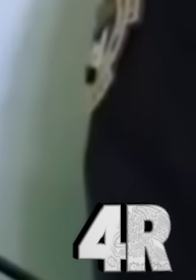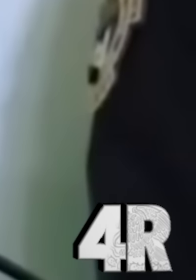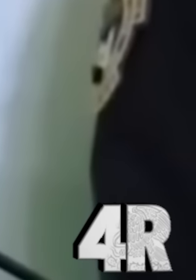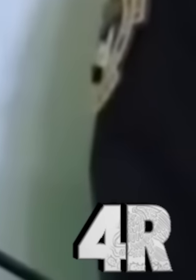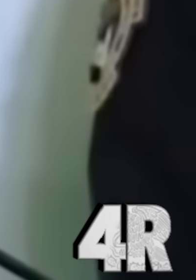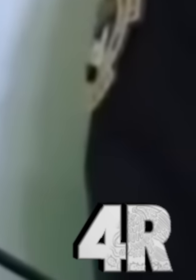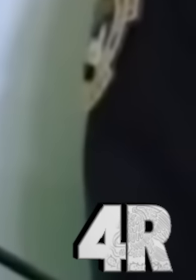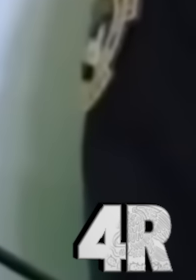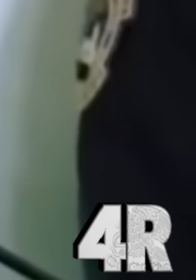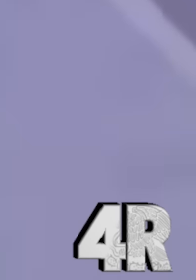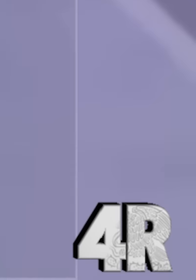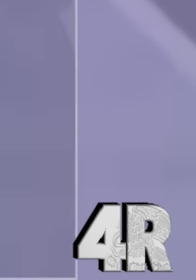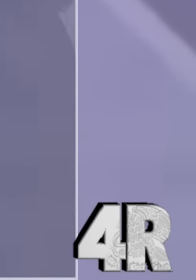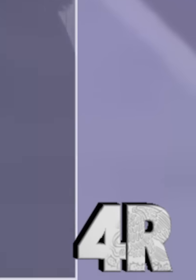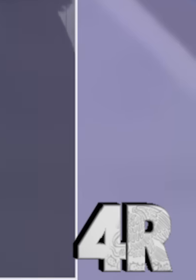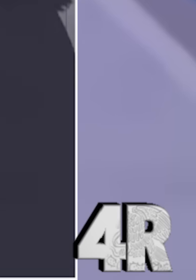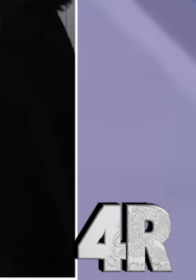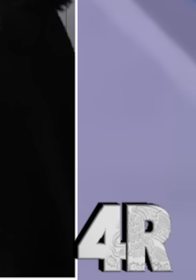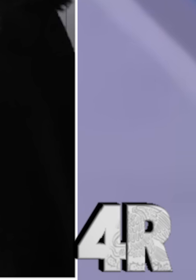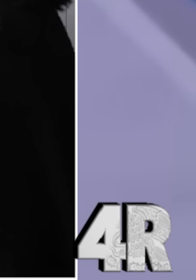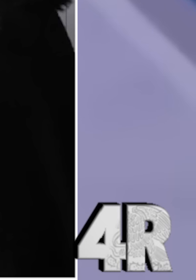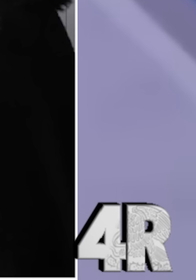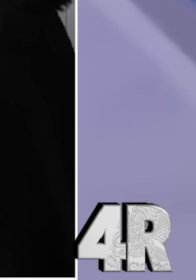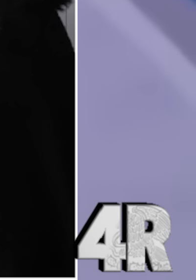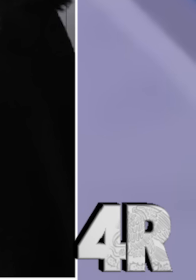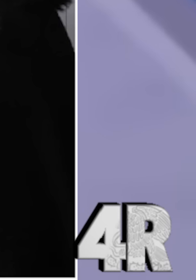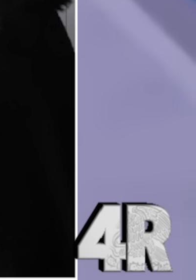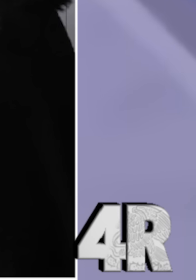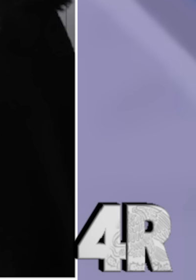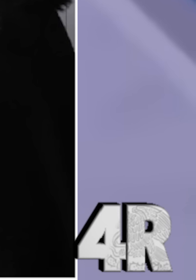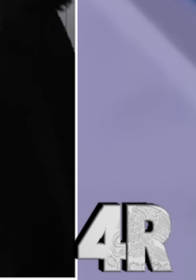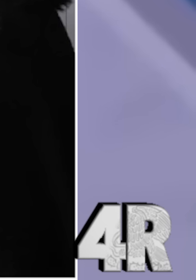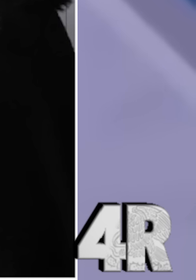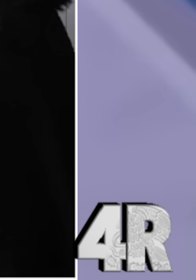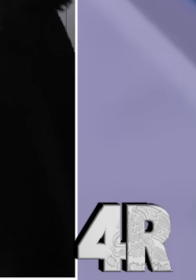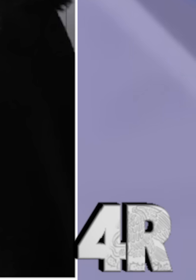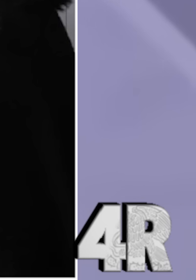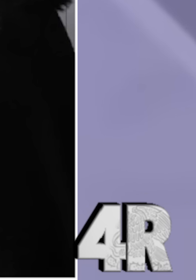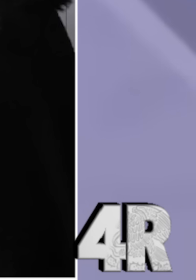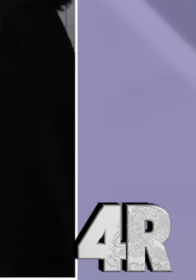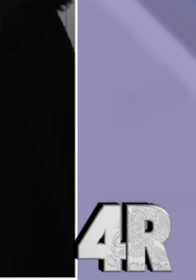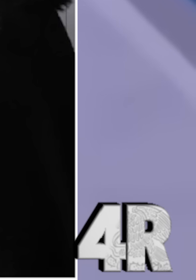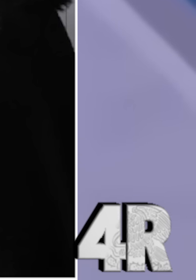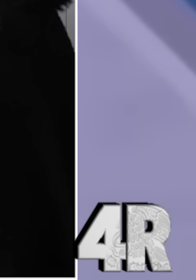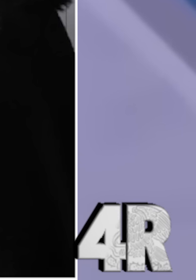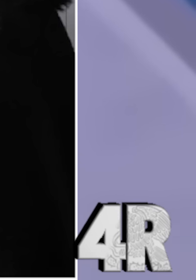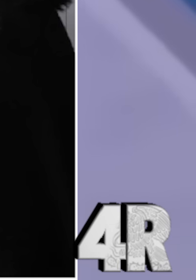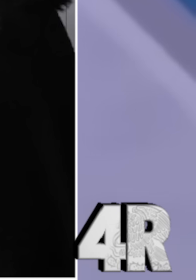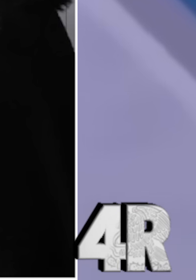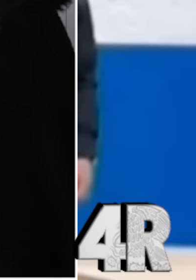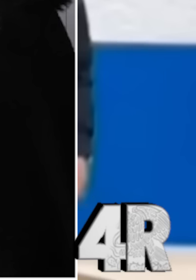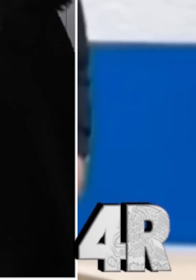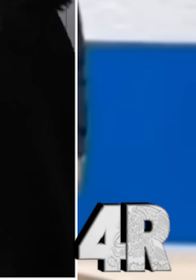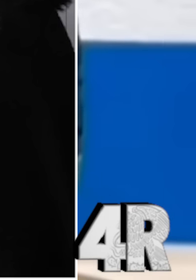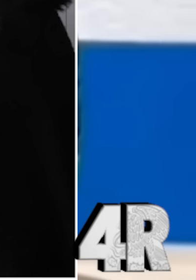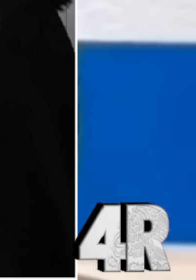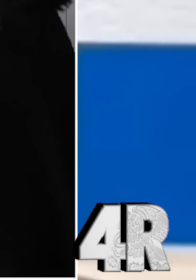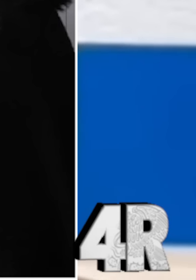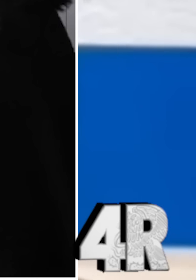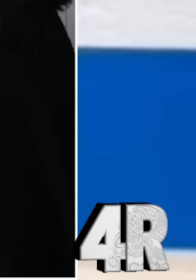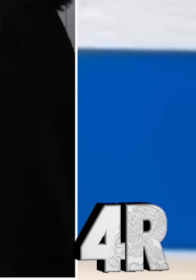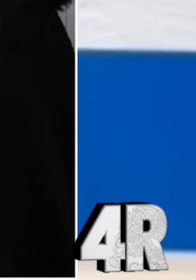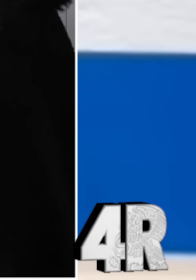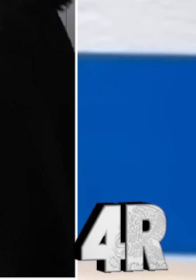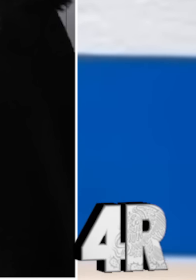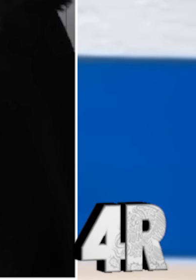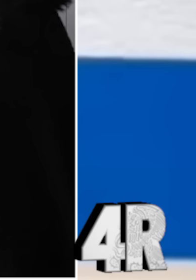ahí, porque como tal, el presidente Andrés Manuel ha confirmado abrirle las puertas a Ernestina Godoy para formar parte del